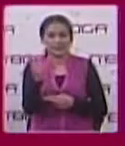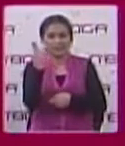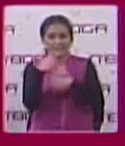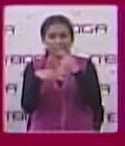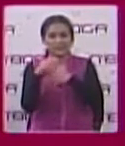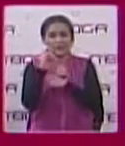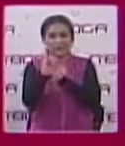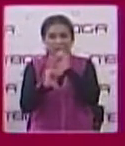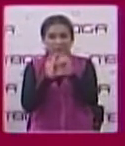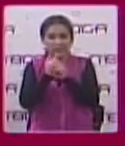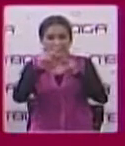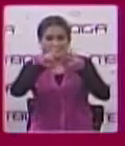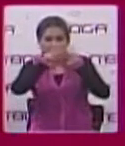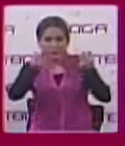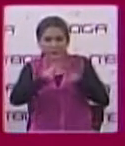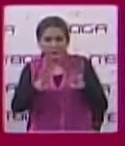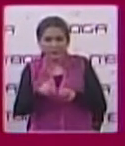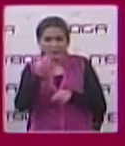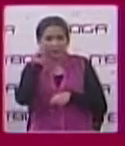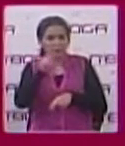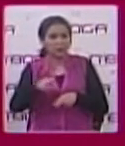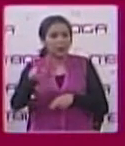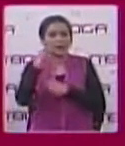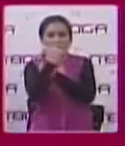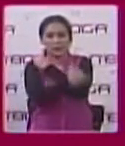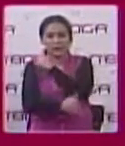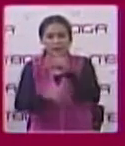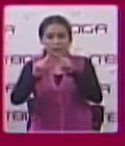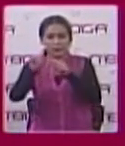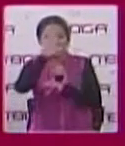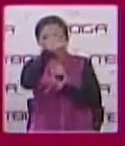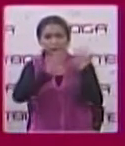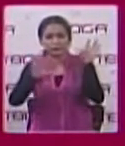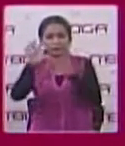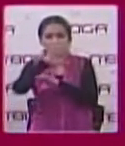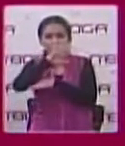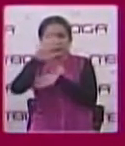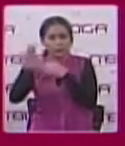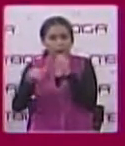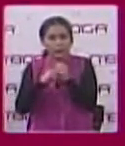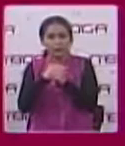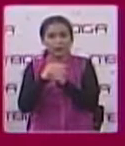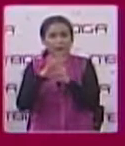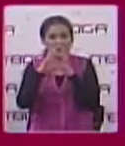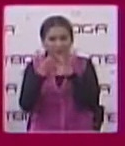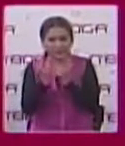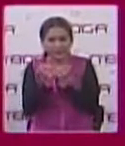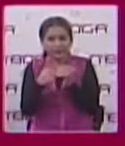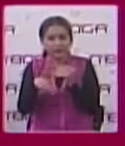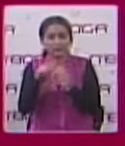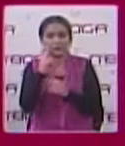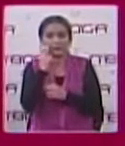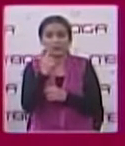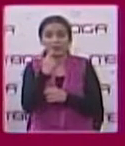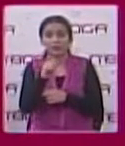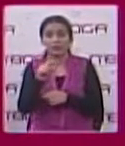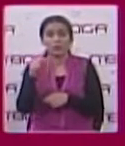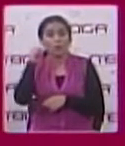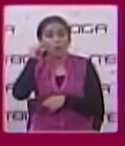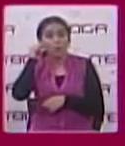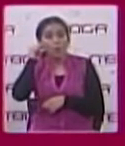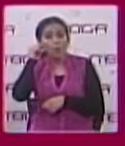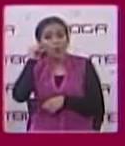que explora el cambio global en el número de mujeres que ocupan puestos directivos en el ámbito empresarial, solo un